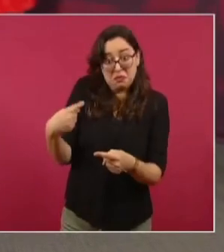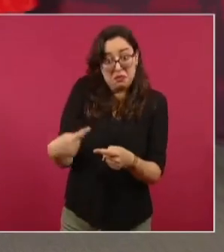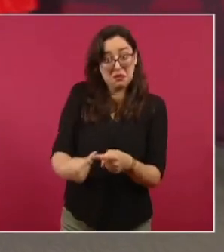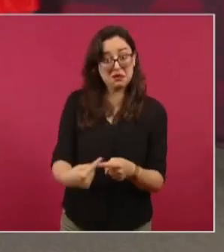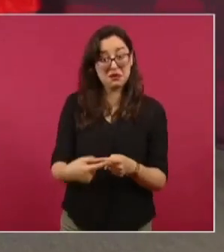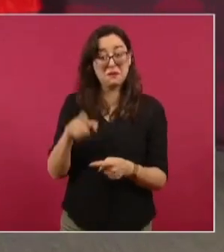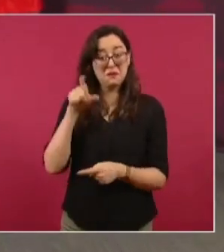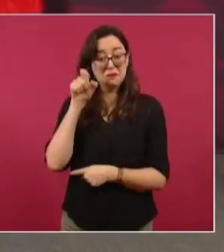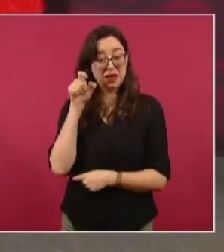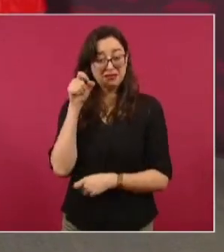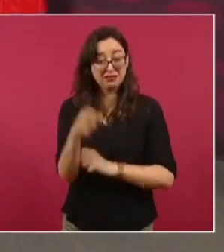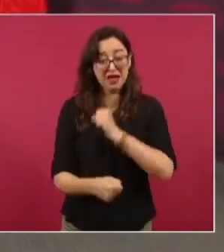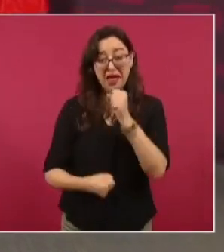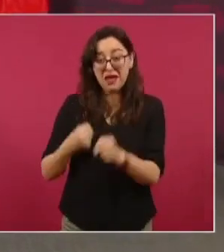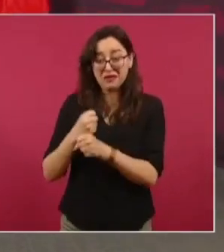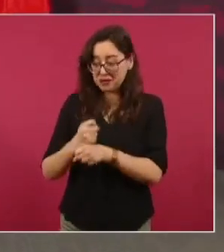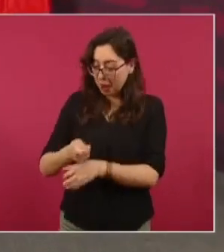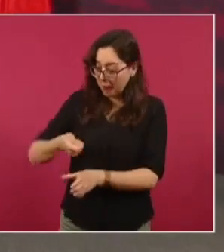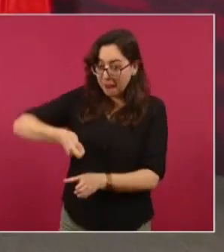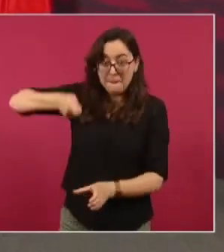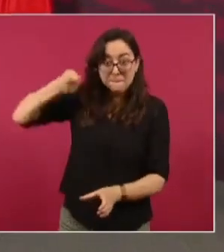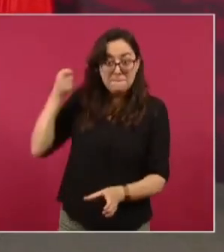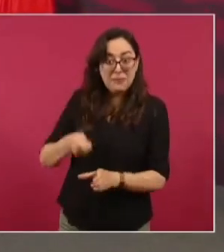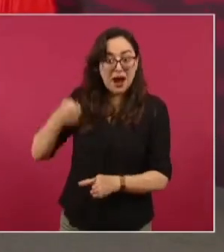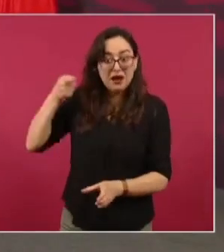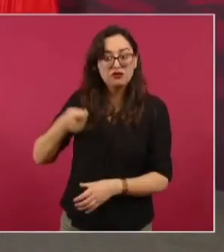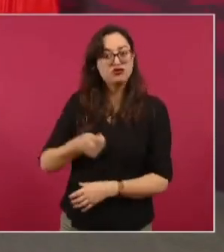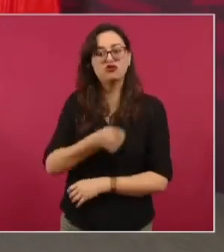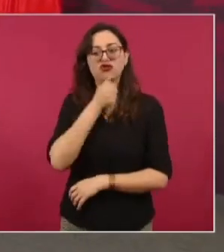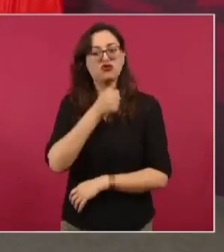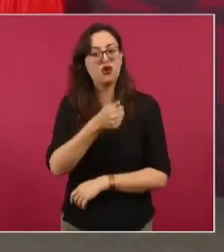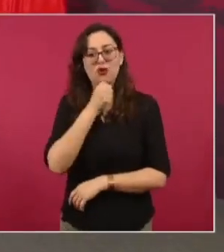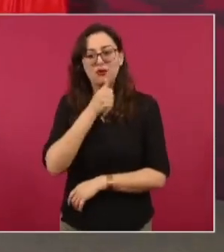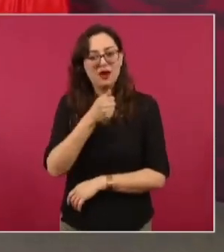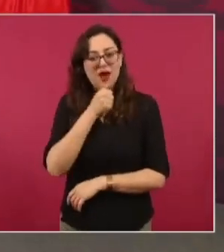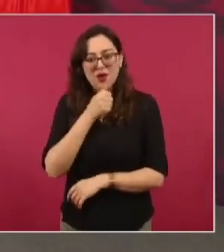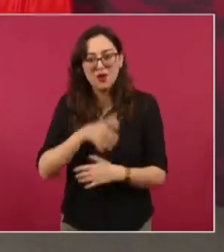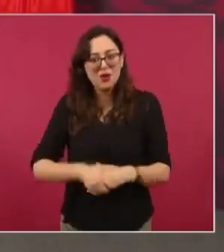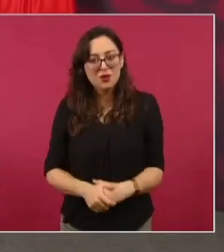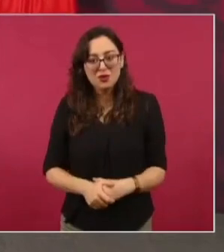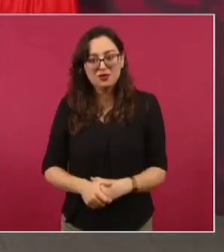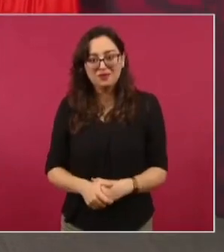tienen otros delitos y nos han estado